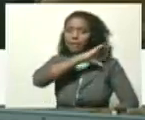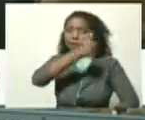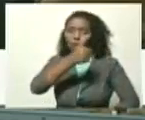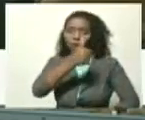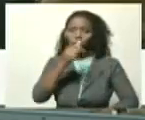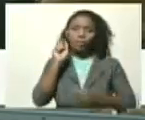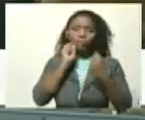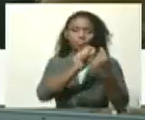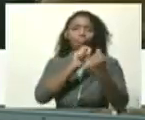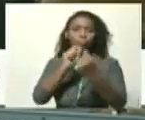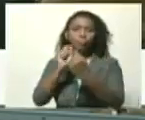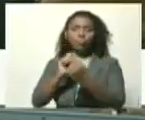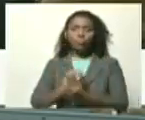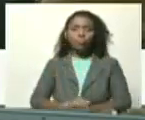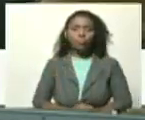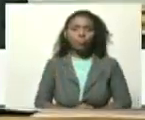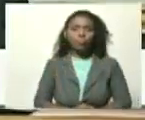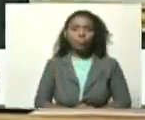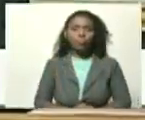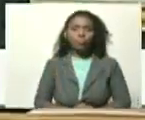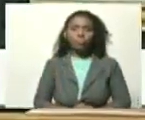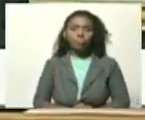de debate.